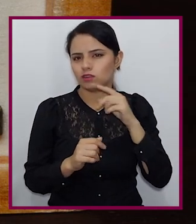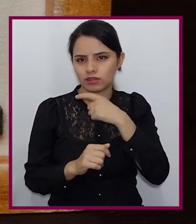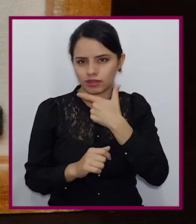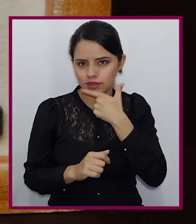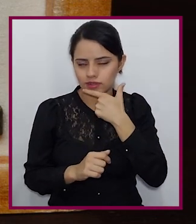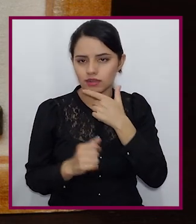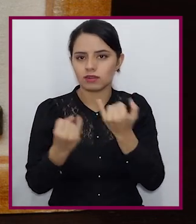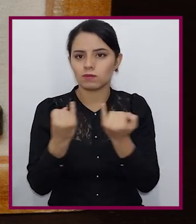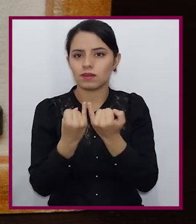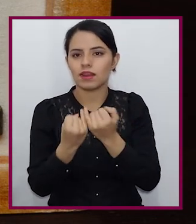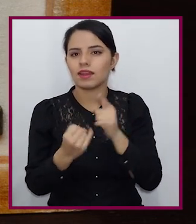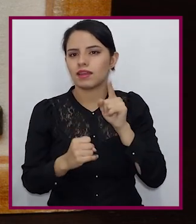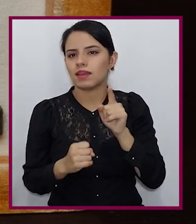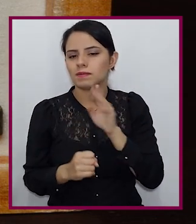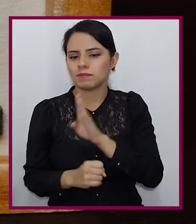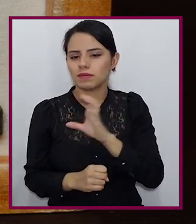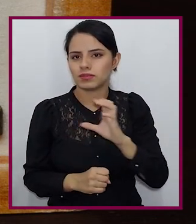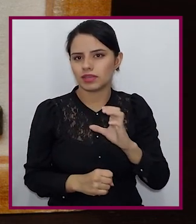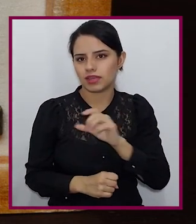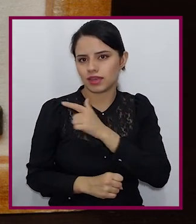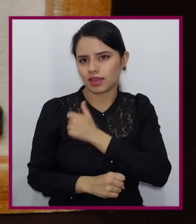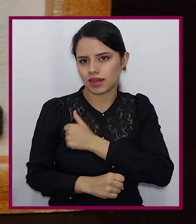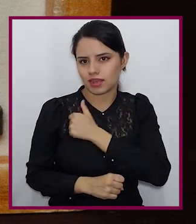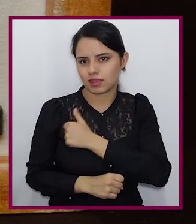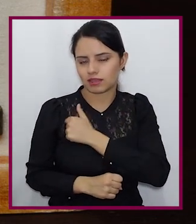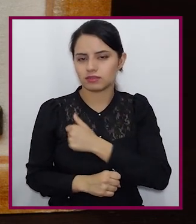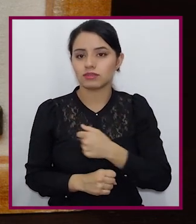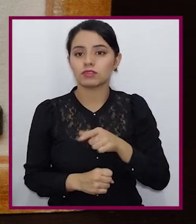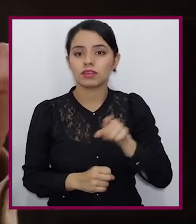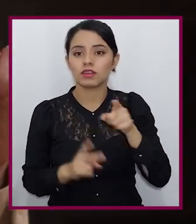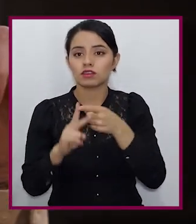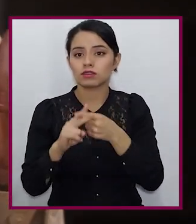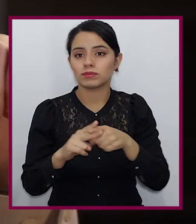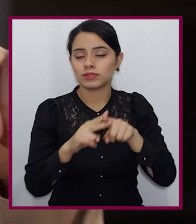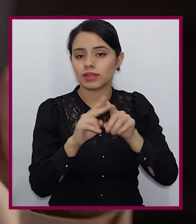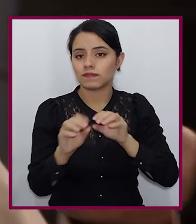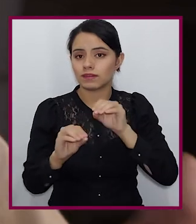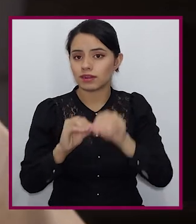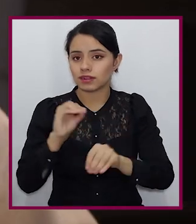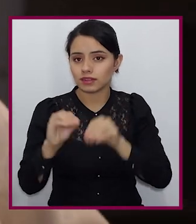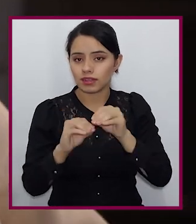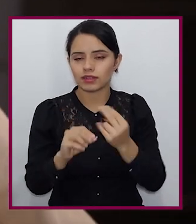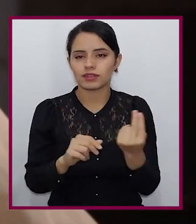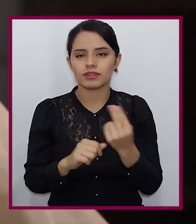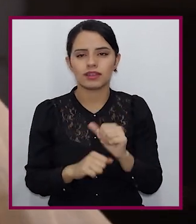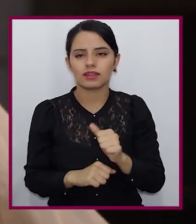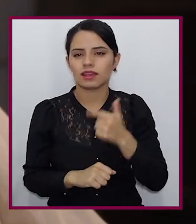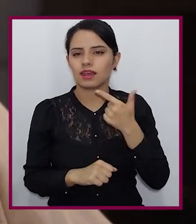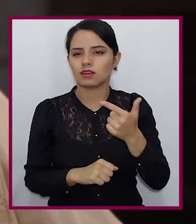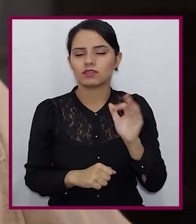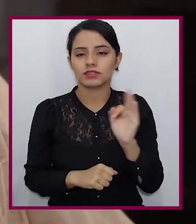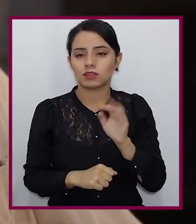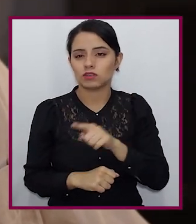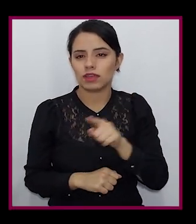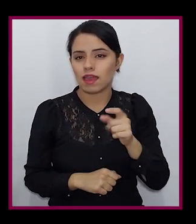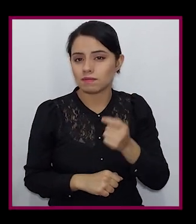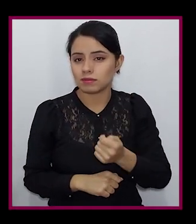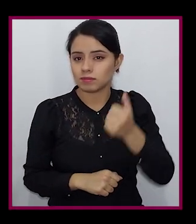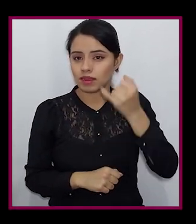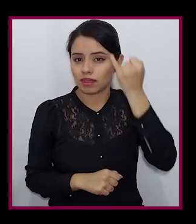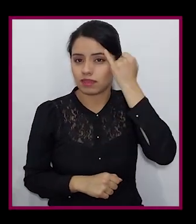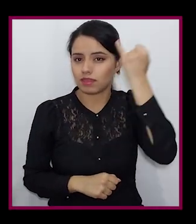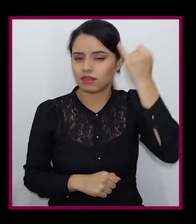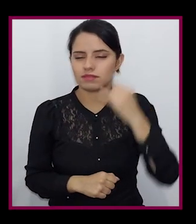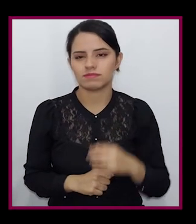la parte auditiva, la parte de la imaginación. Para empezar un podcast necesitas algo que normalmente no se nos ocurre a la primera, y eso